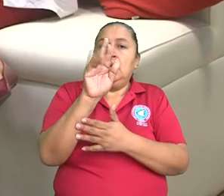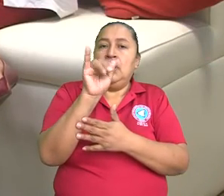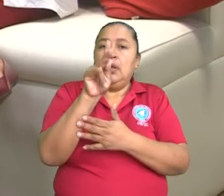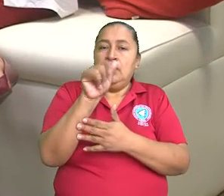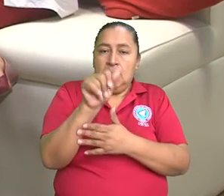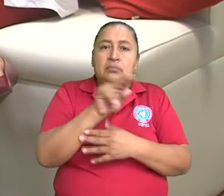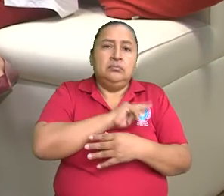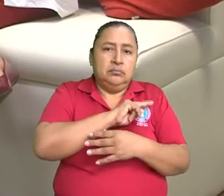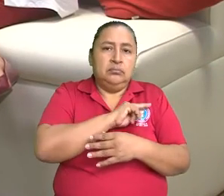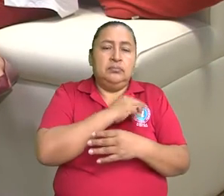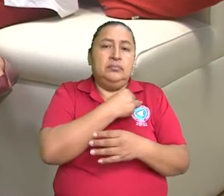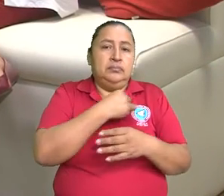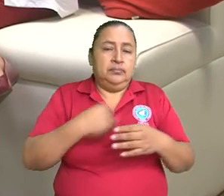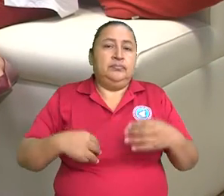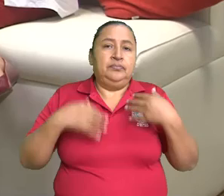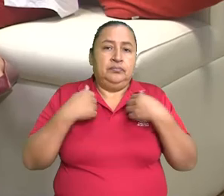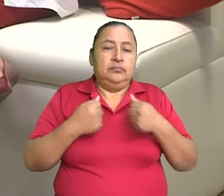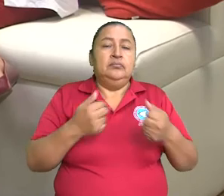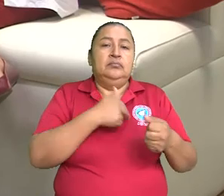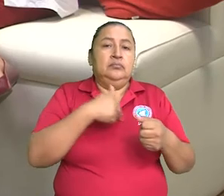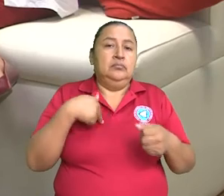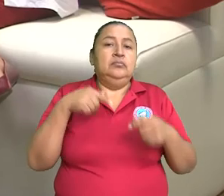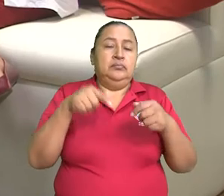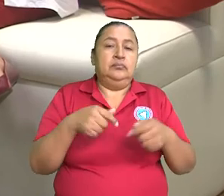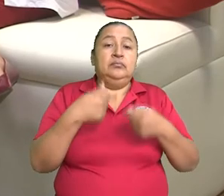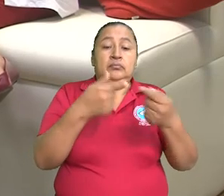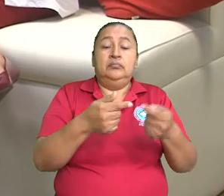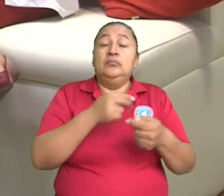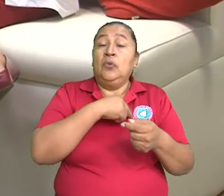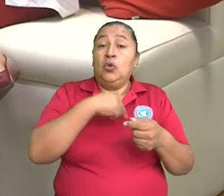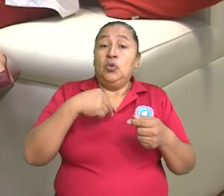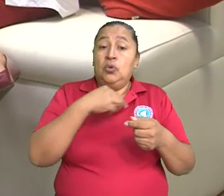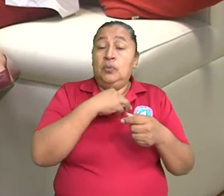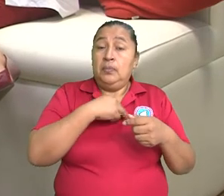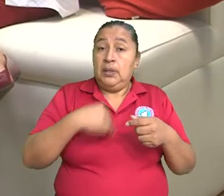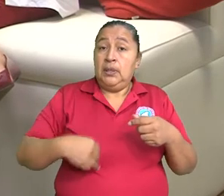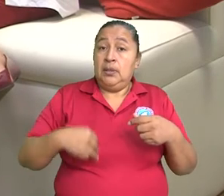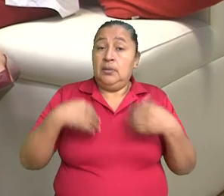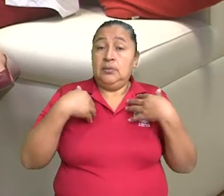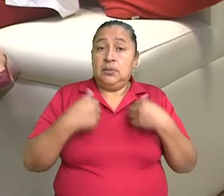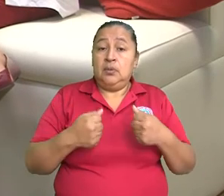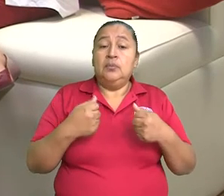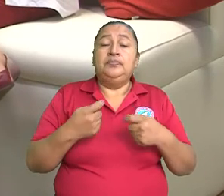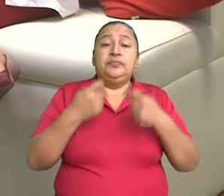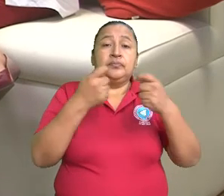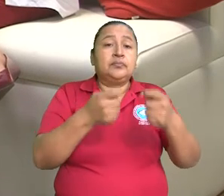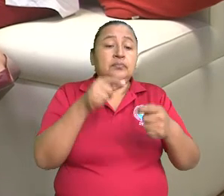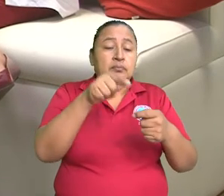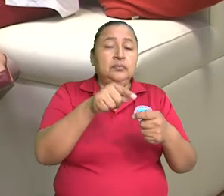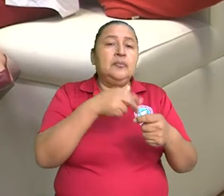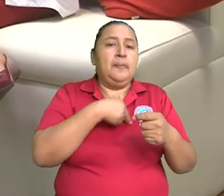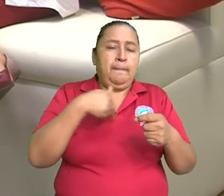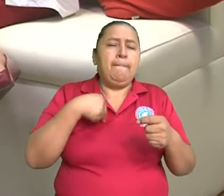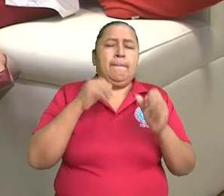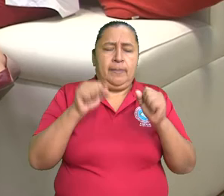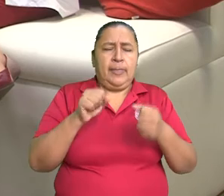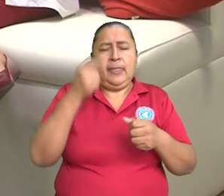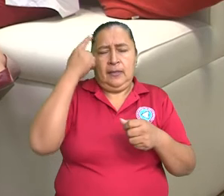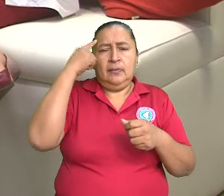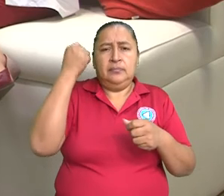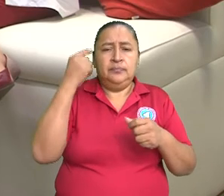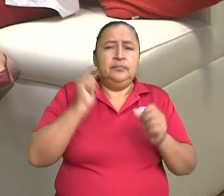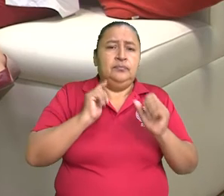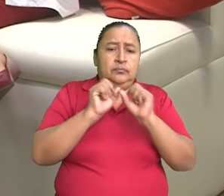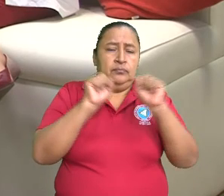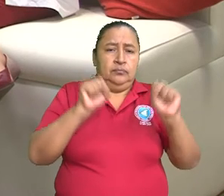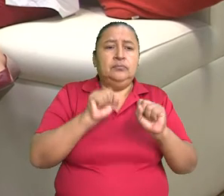MINSA ha suministrado mucho. Claro, nosotros como Ministerio de Salud estamos capacitados para